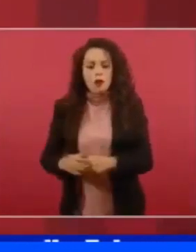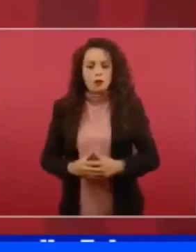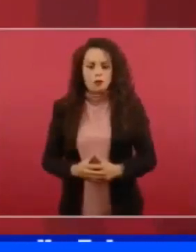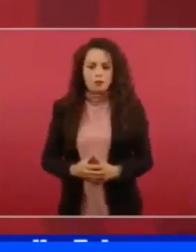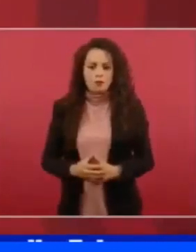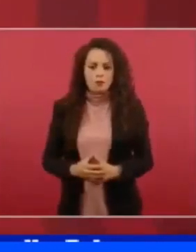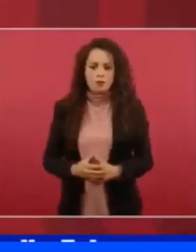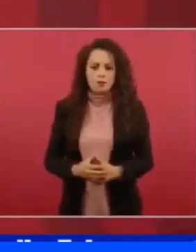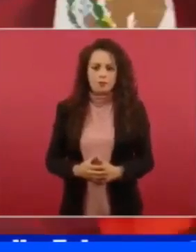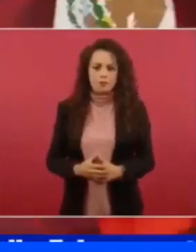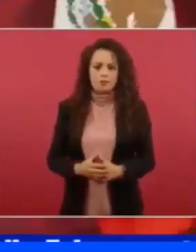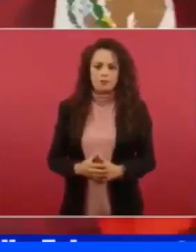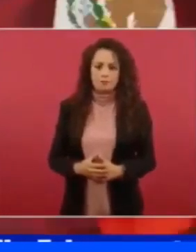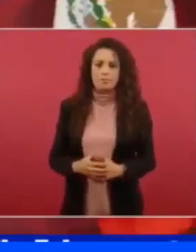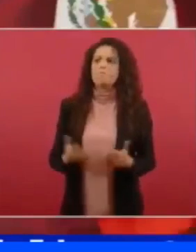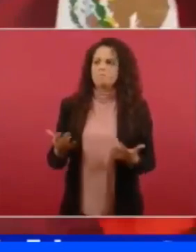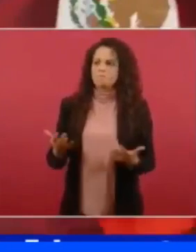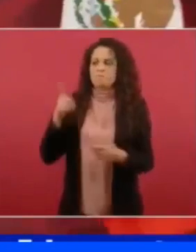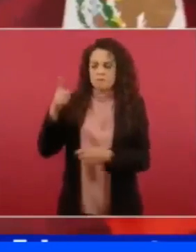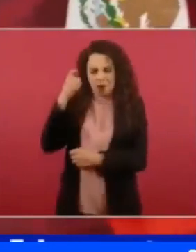sobre un revolucionario